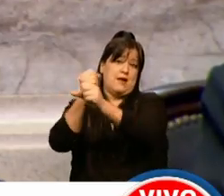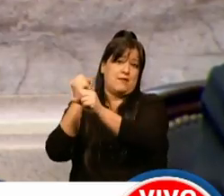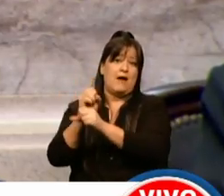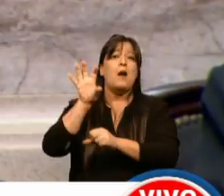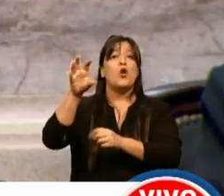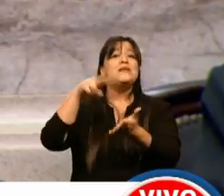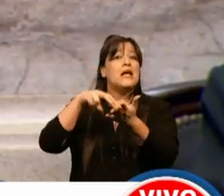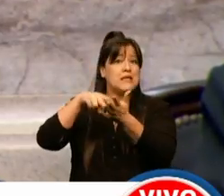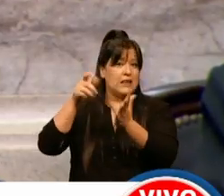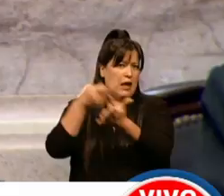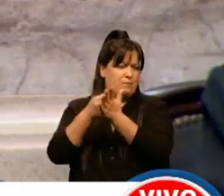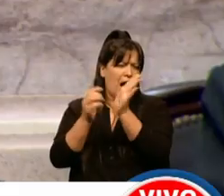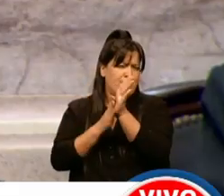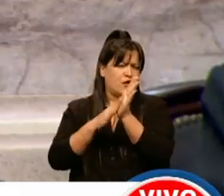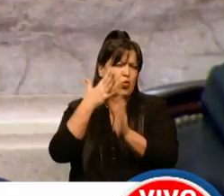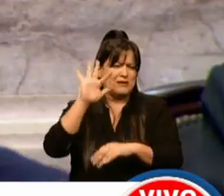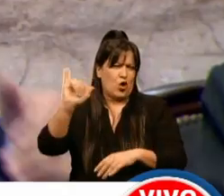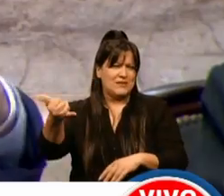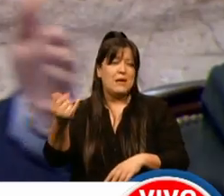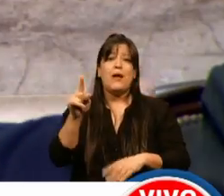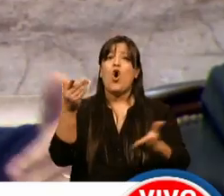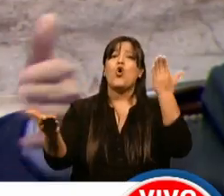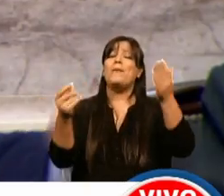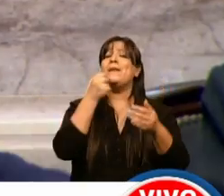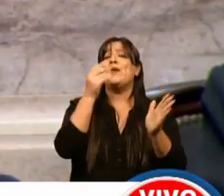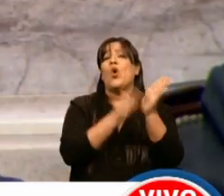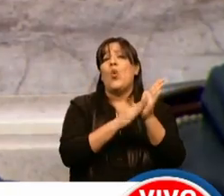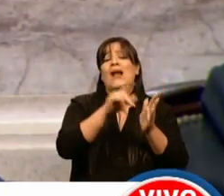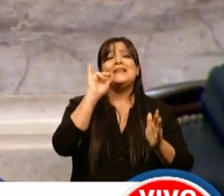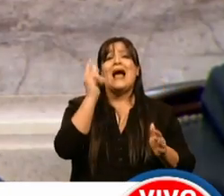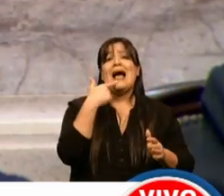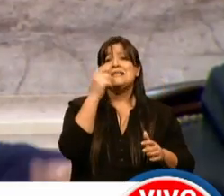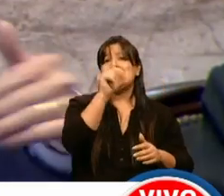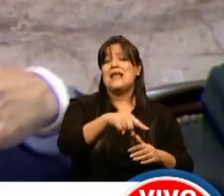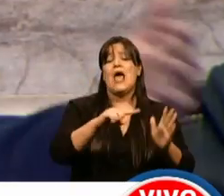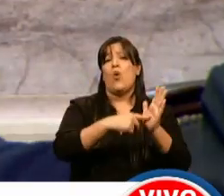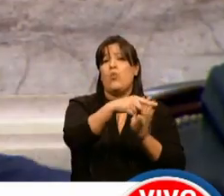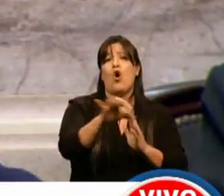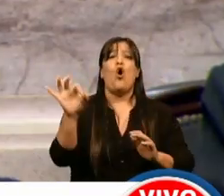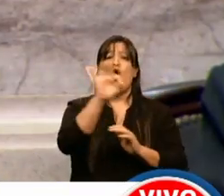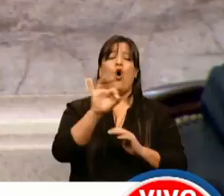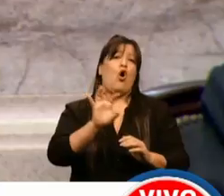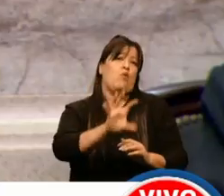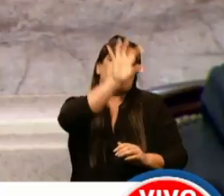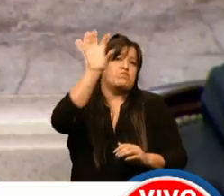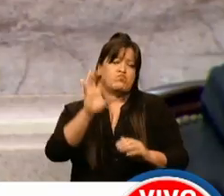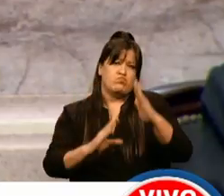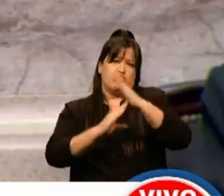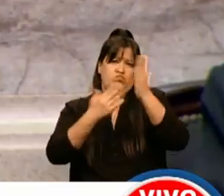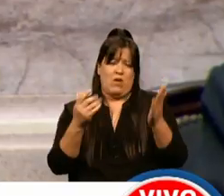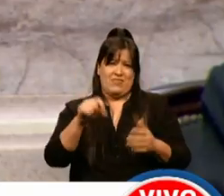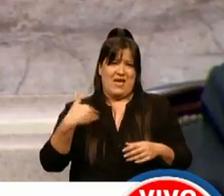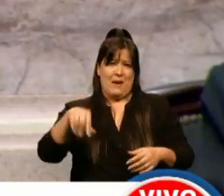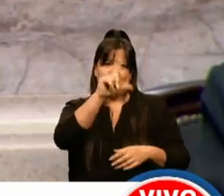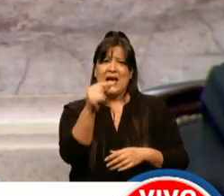provincia de salta comparemos esa boleta de gas con una de la ciudad autónoma de buenos aires de las zonas núcleos del país y vamos a